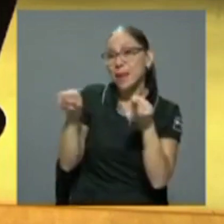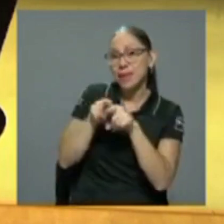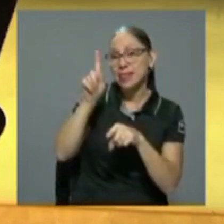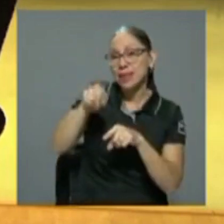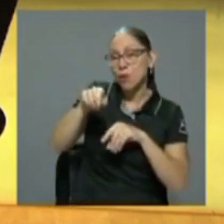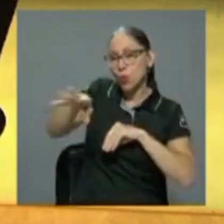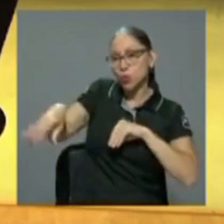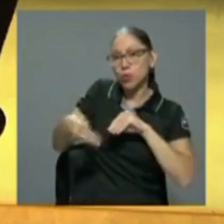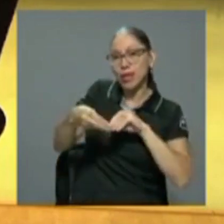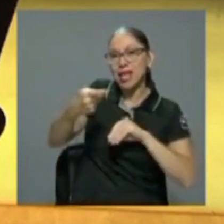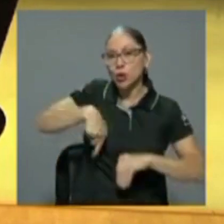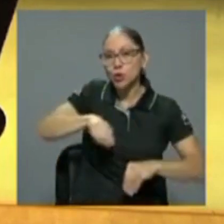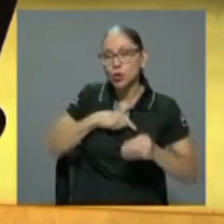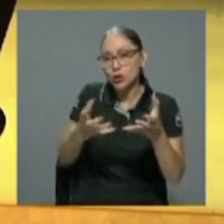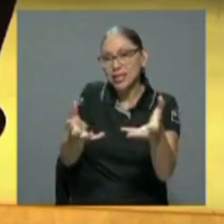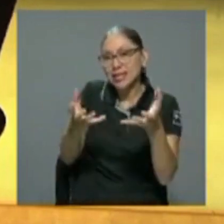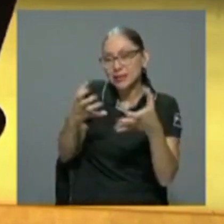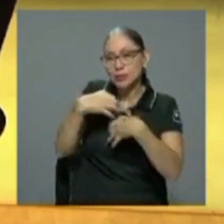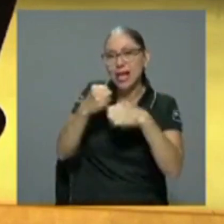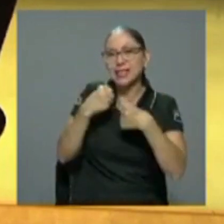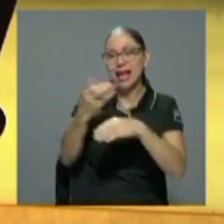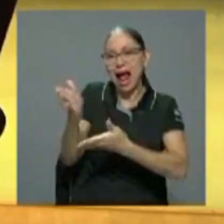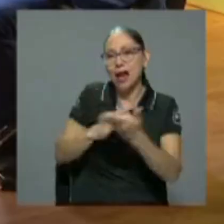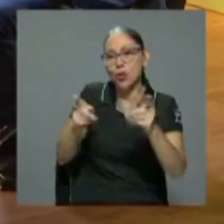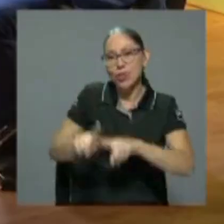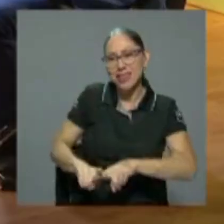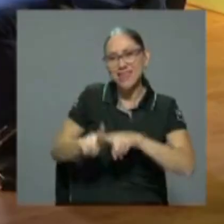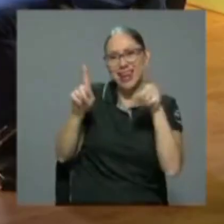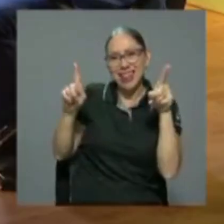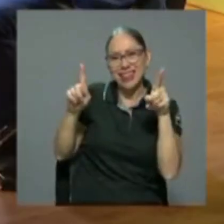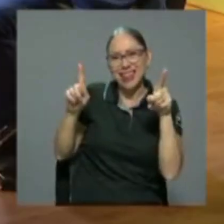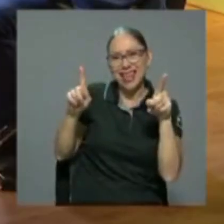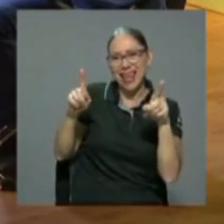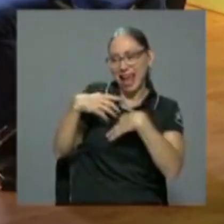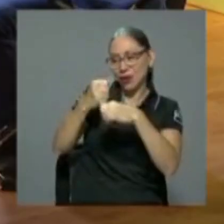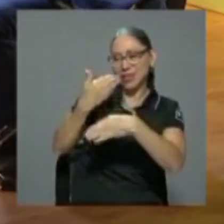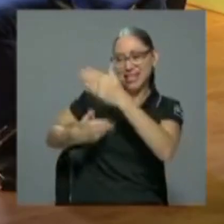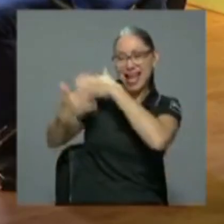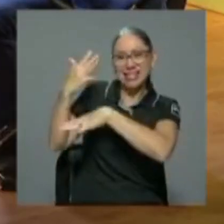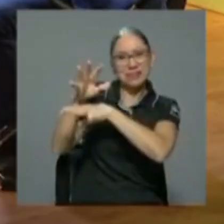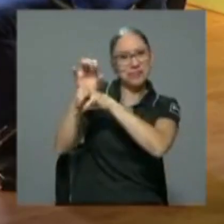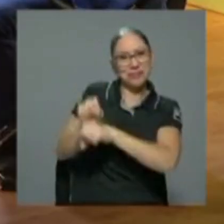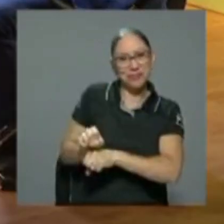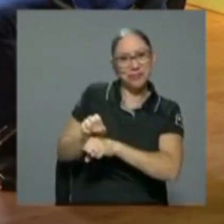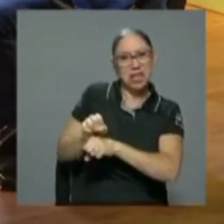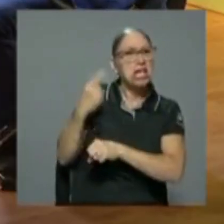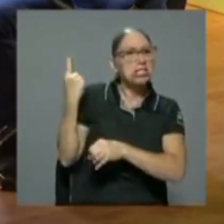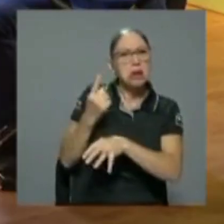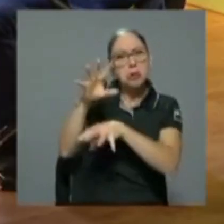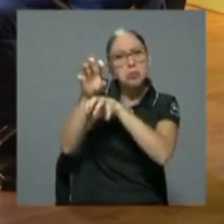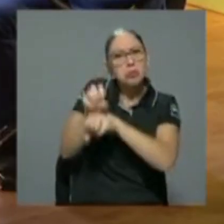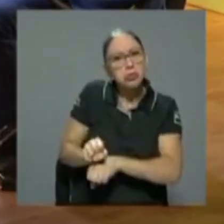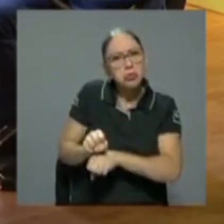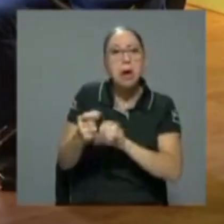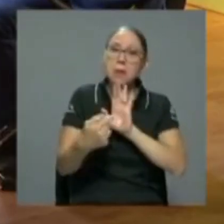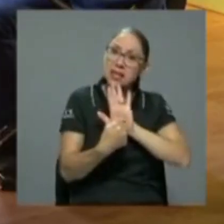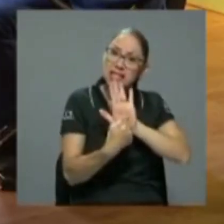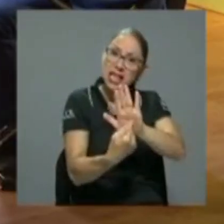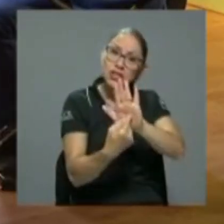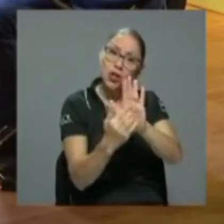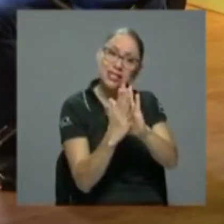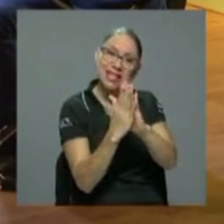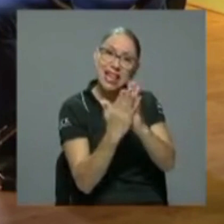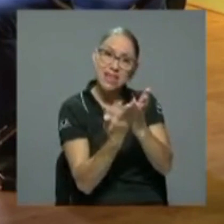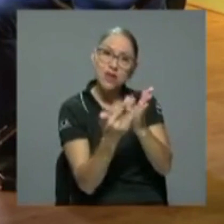algo diferente a lo que se hace en la participación en las ferias. Usualmente se hacen presentaciones de libros, los libros son el centro,